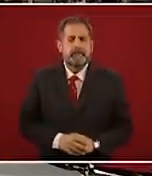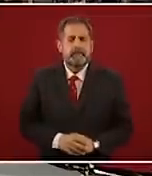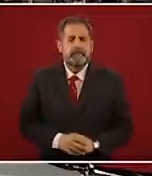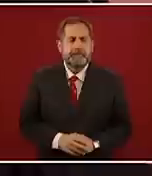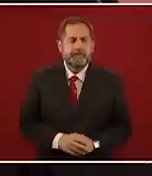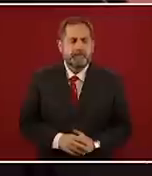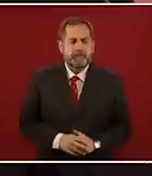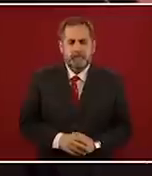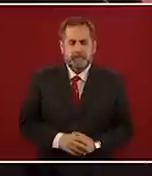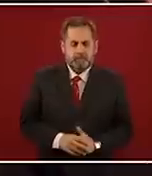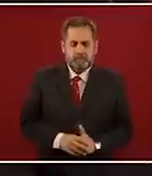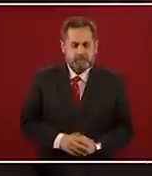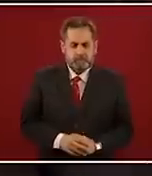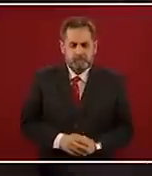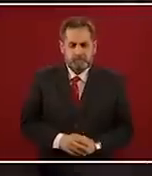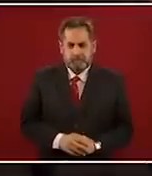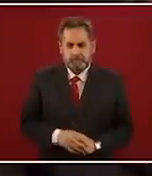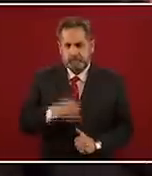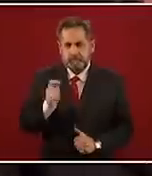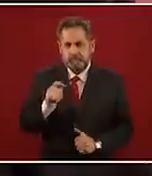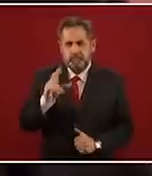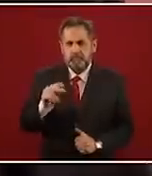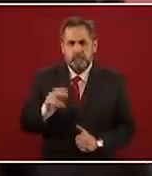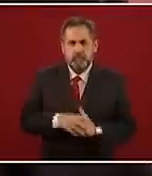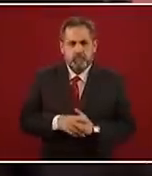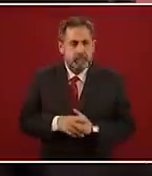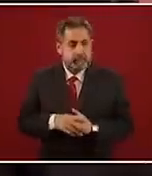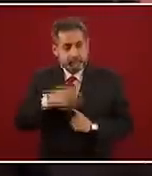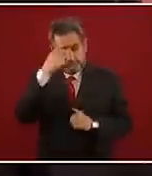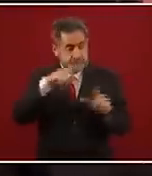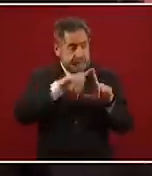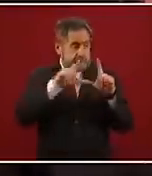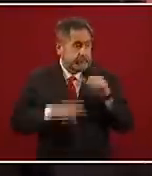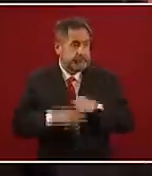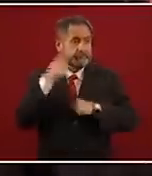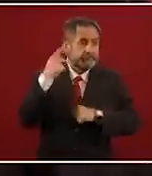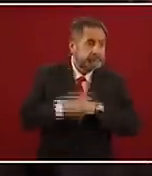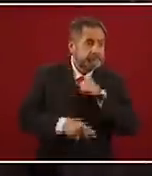no se tienen riesgos en México.